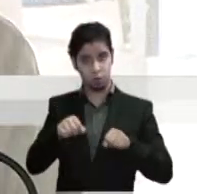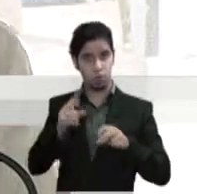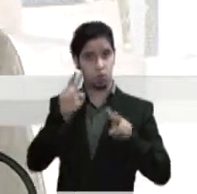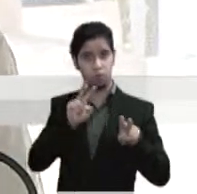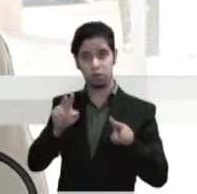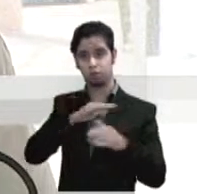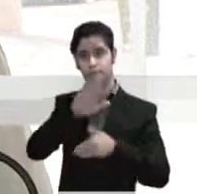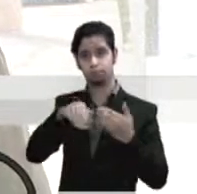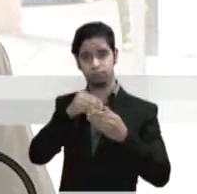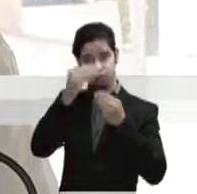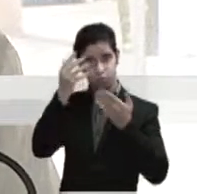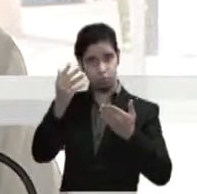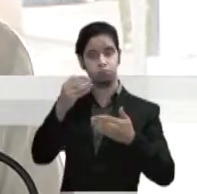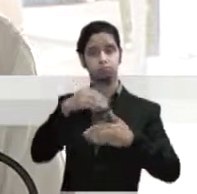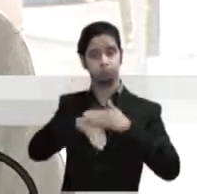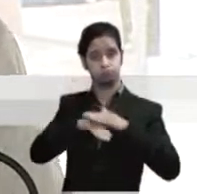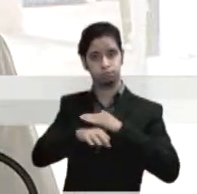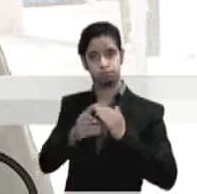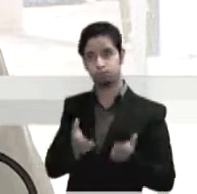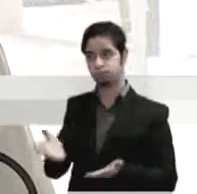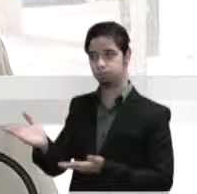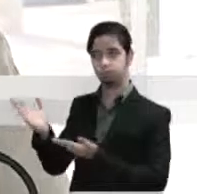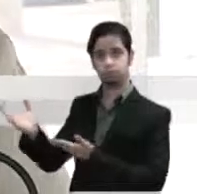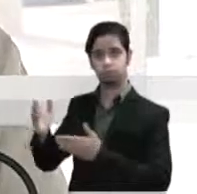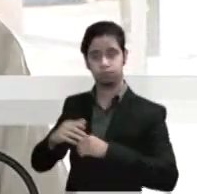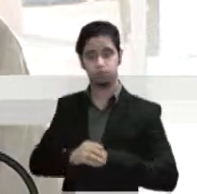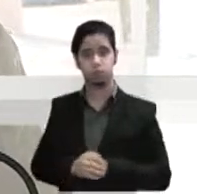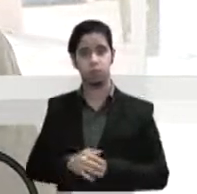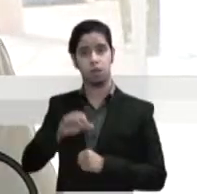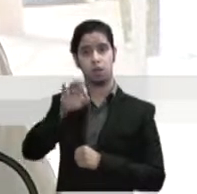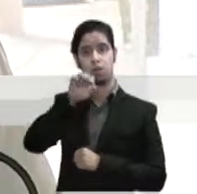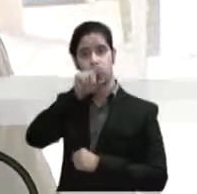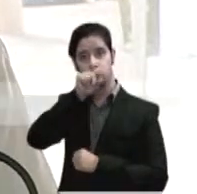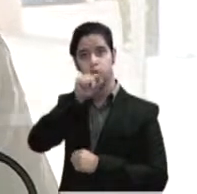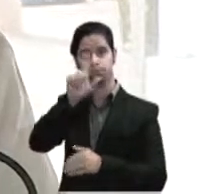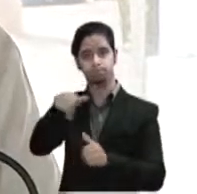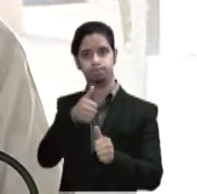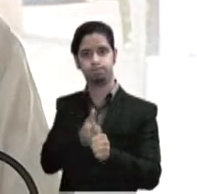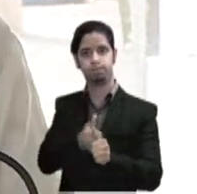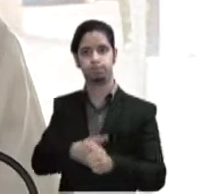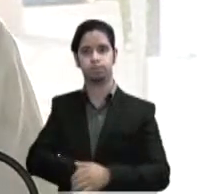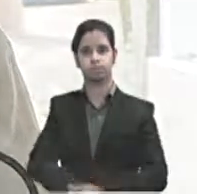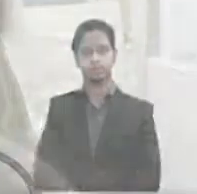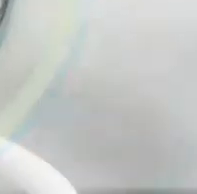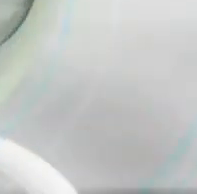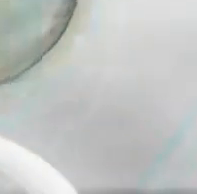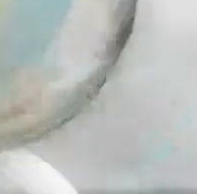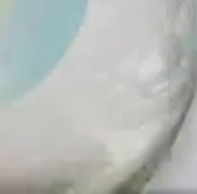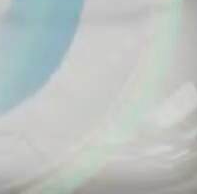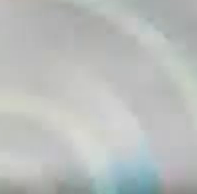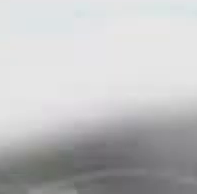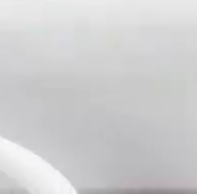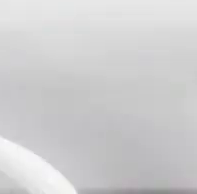sociales, noticias247.pr y a través de Twitter.